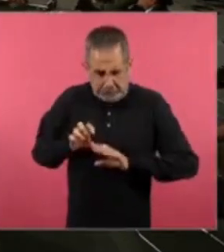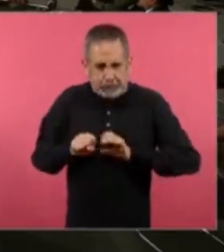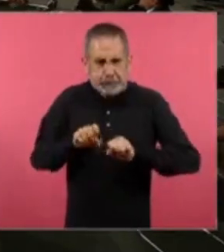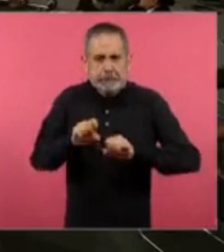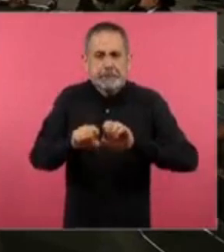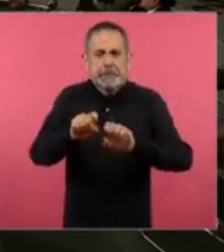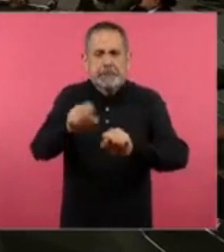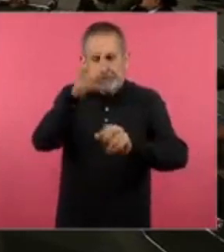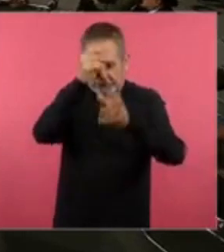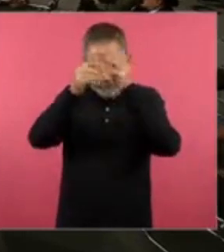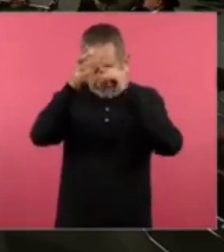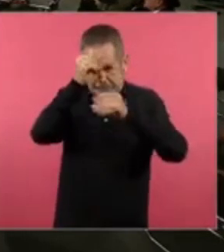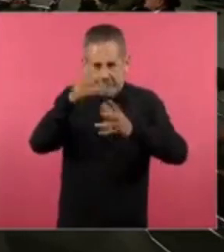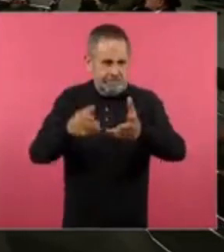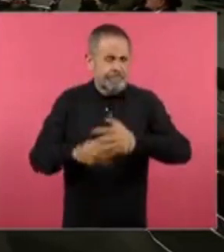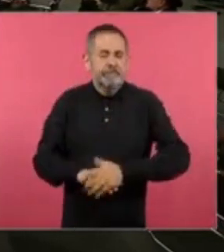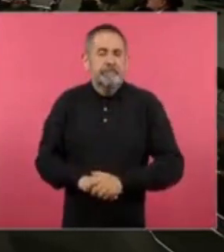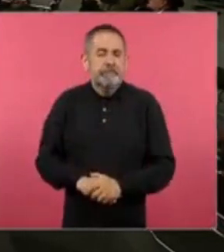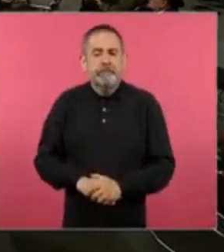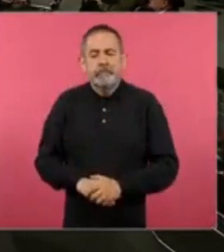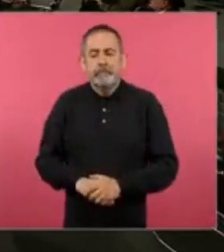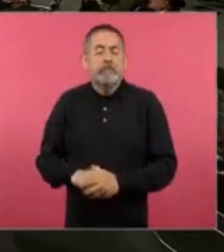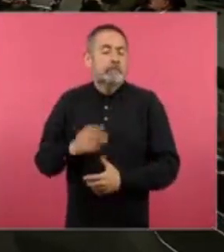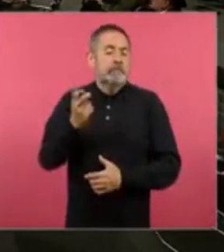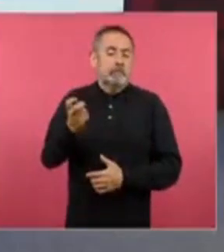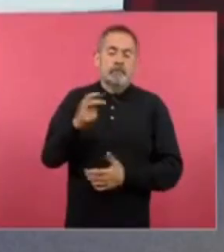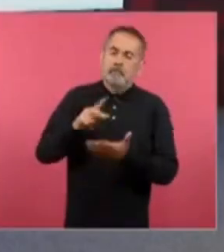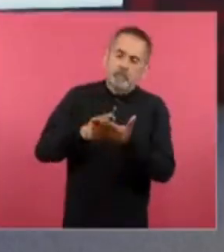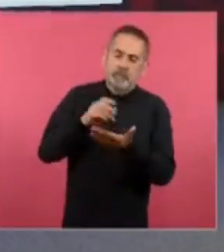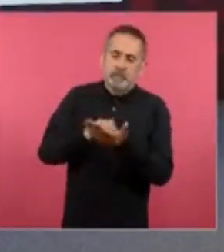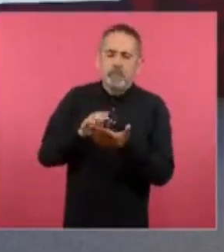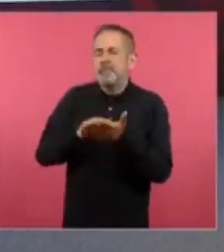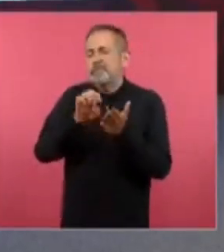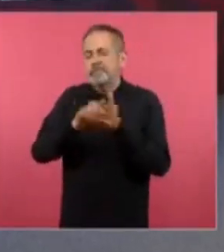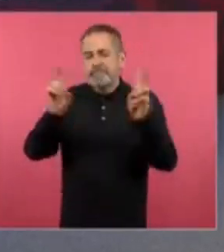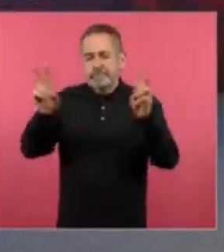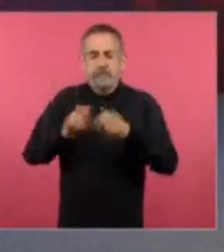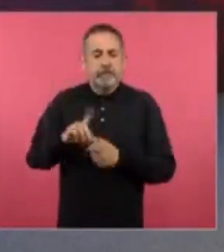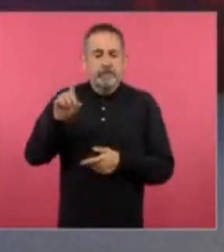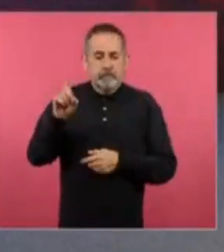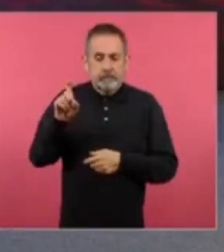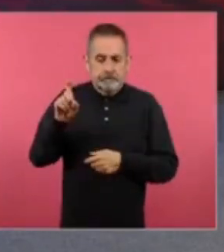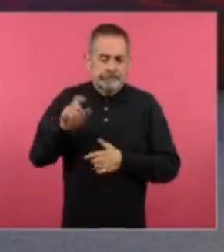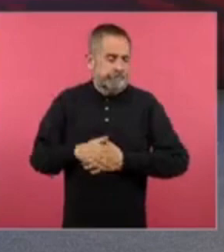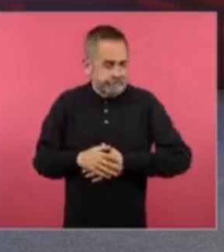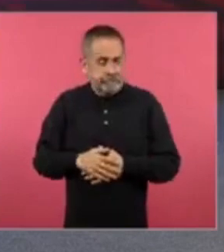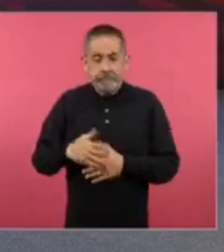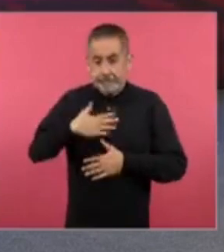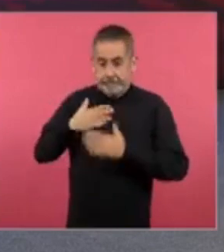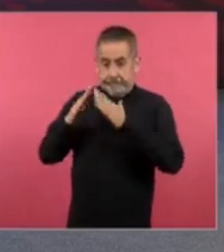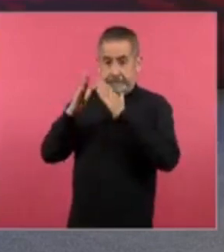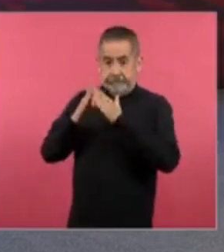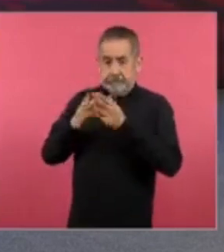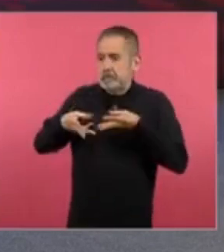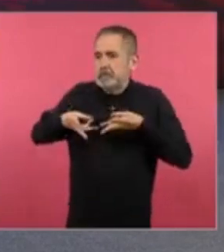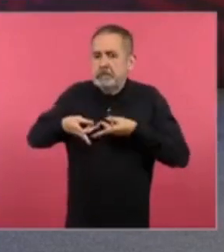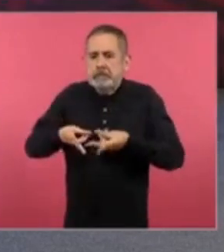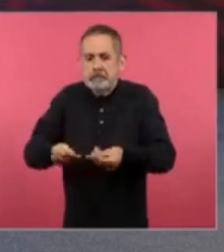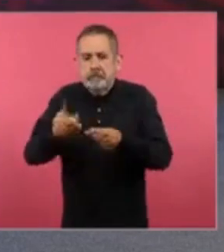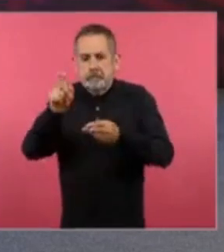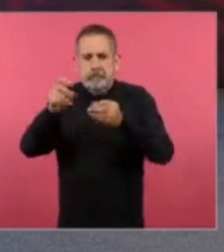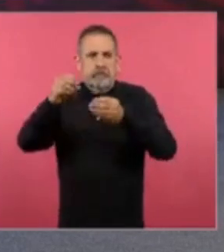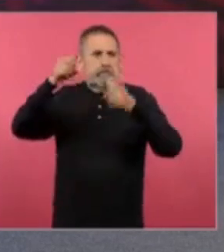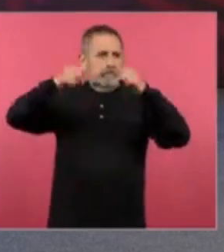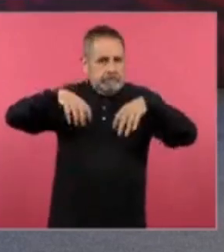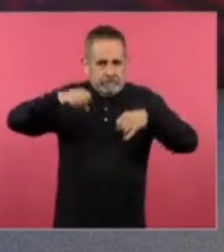Volvemos a esta idea de registrar sistemáticamente, en este caso, cuánta agua gasto en mi casa, cuánta agua gasta mi familia,